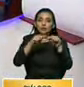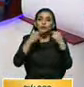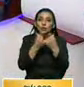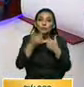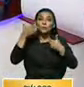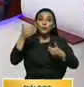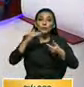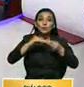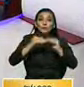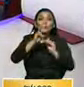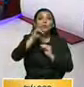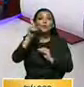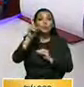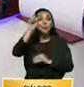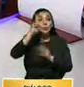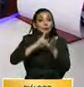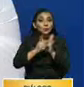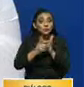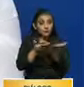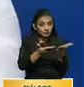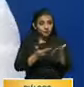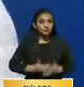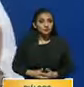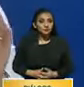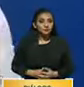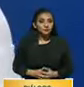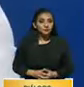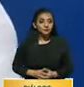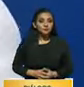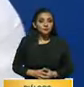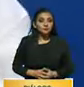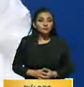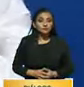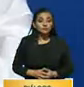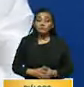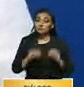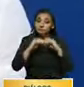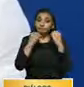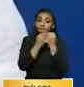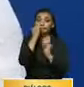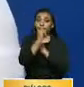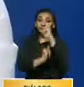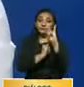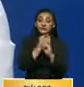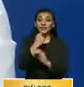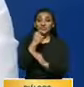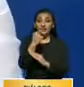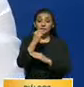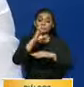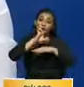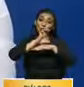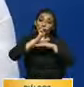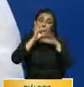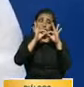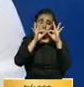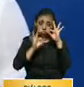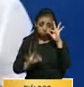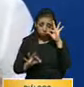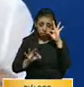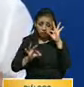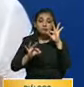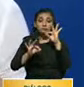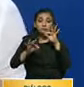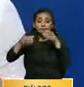Social. 1:30, corre su tiempo. Organismos internacionales dicen que el Ecuador va a decrecer. Incluso el Fondo